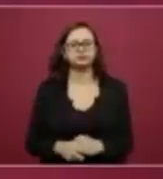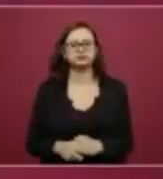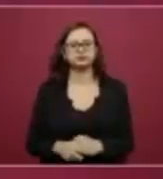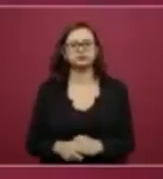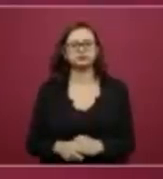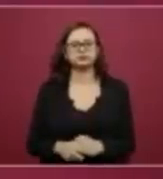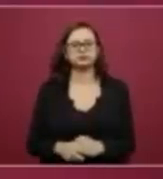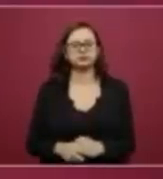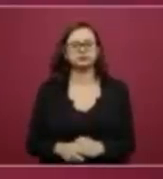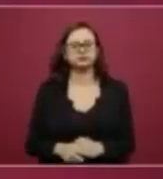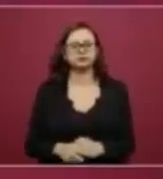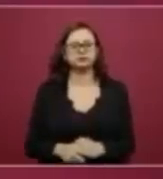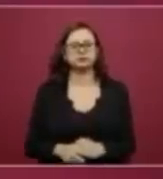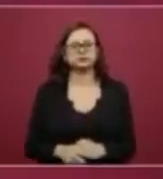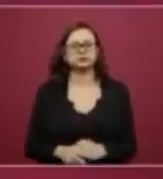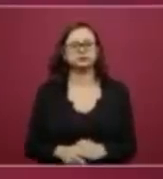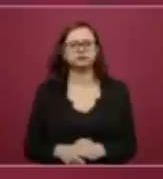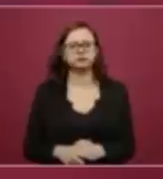Él